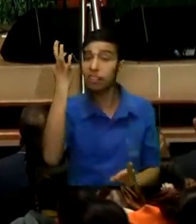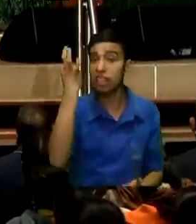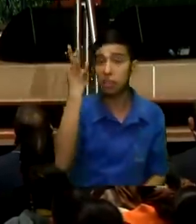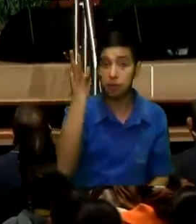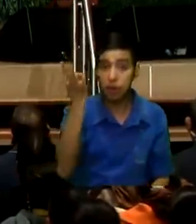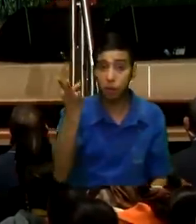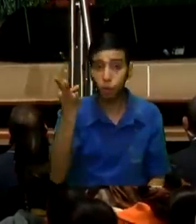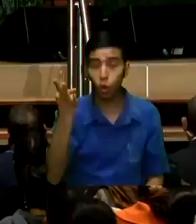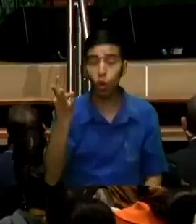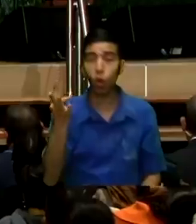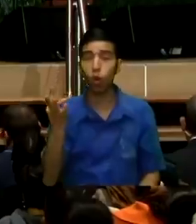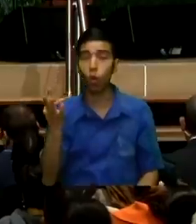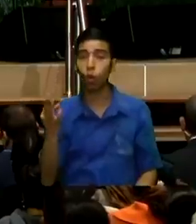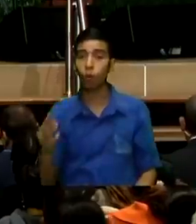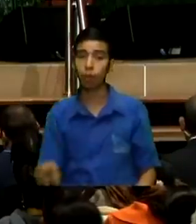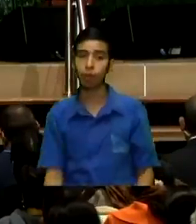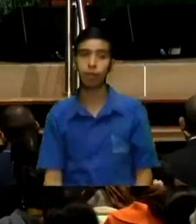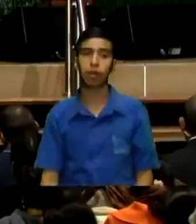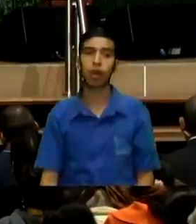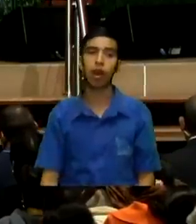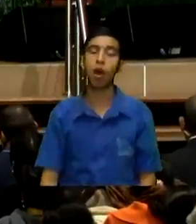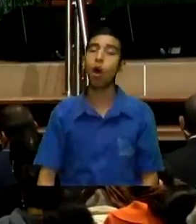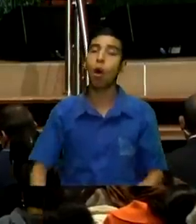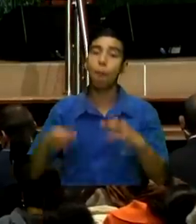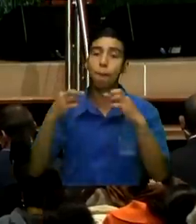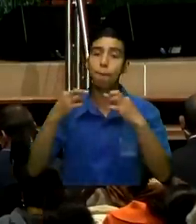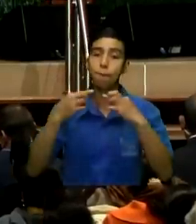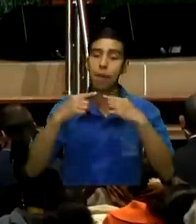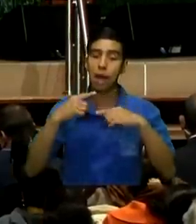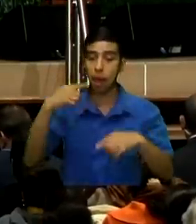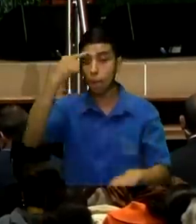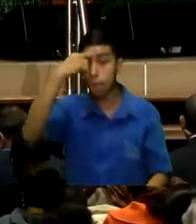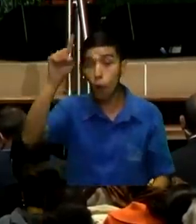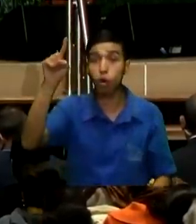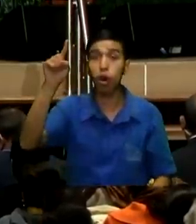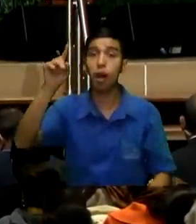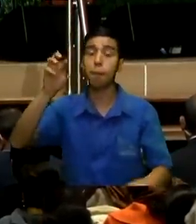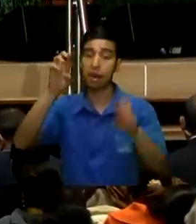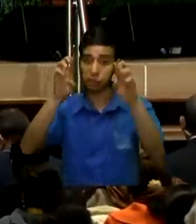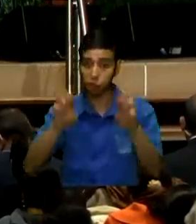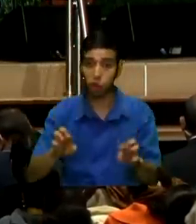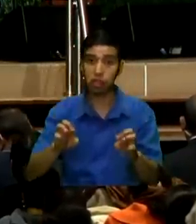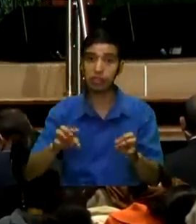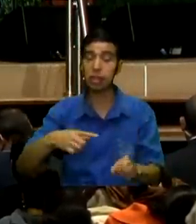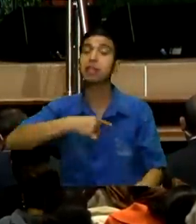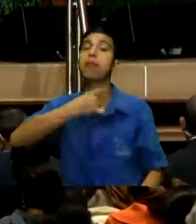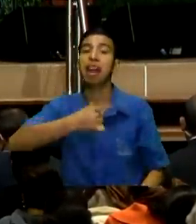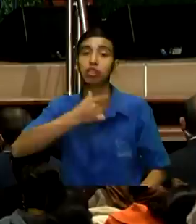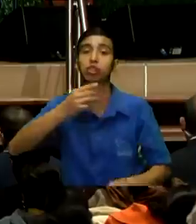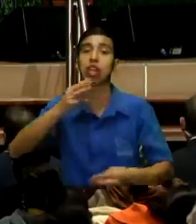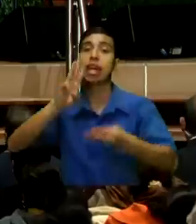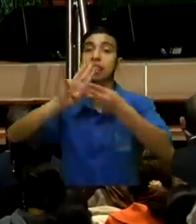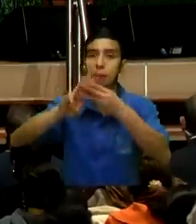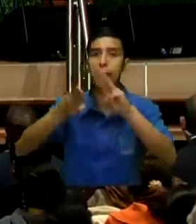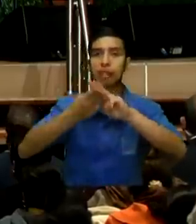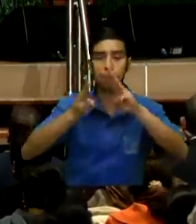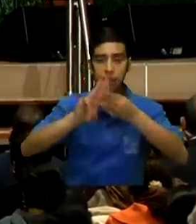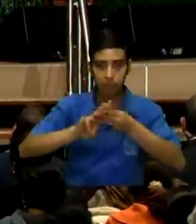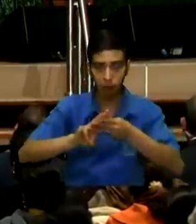artículos ampliamente estudiados por matemáticos y llegaron a la conclusión, después de haberlos los